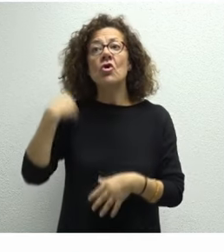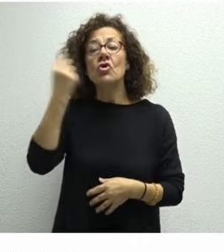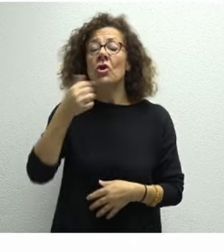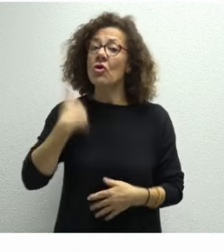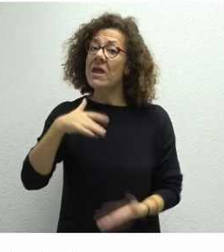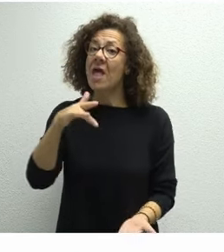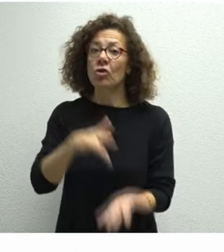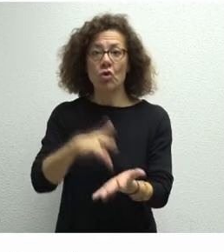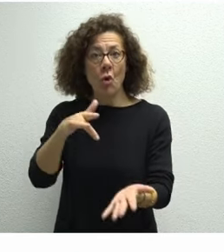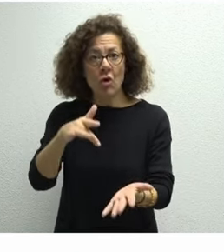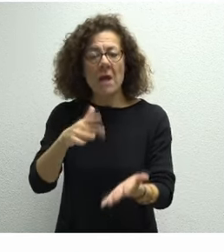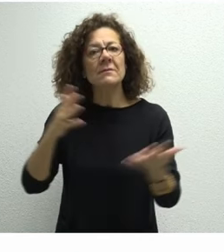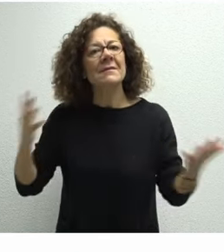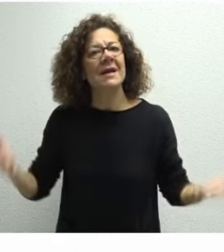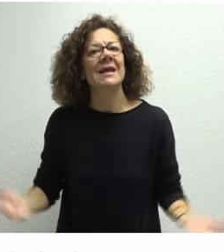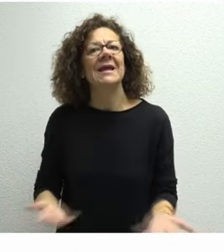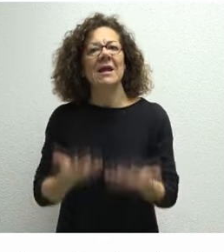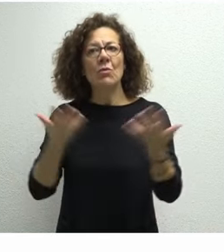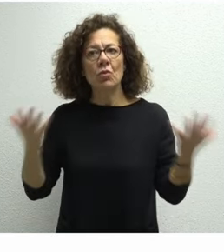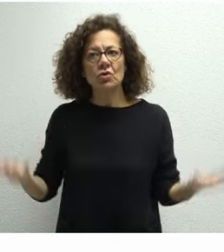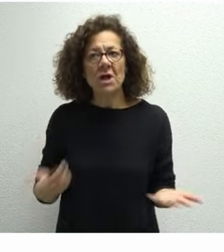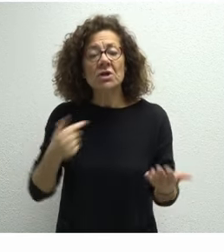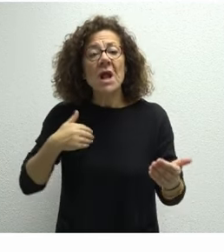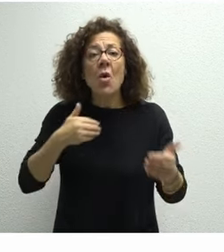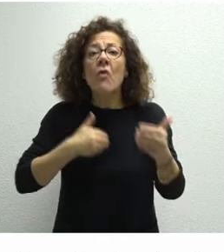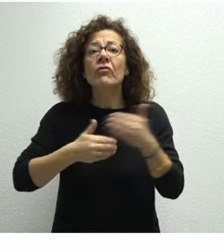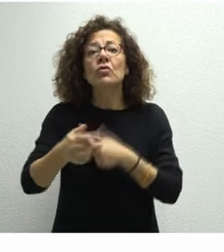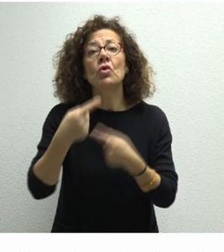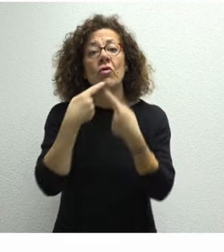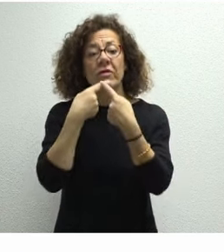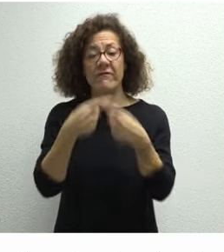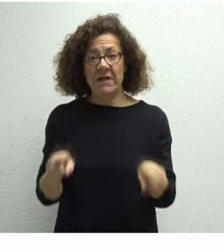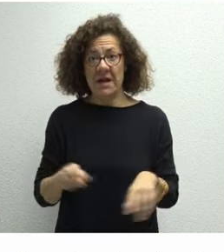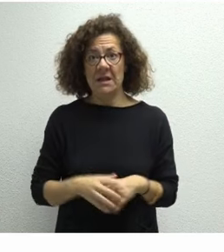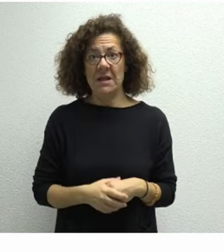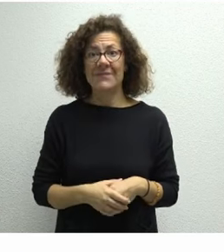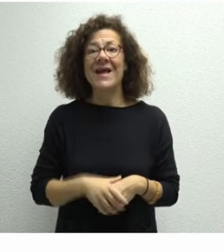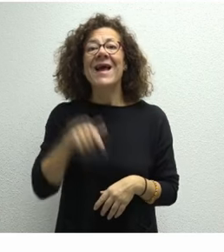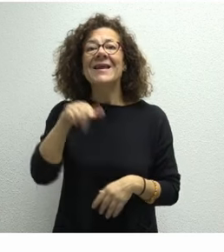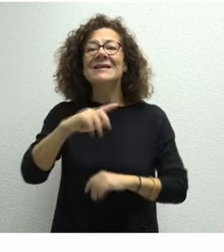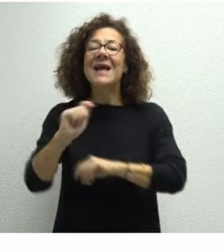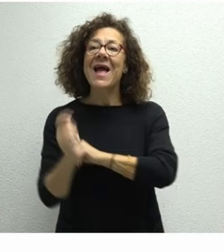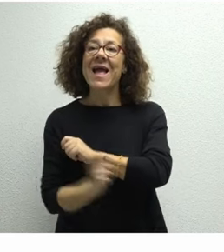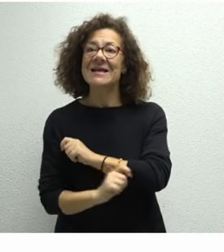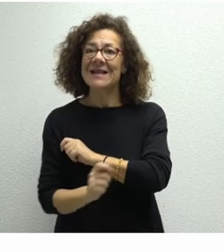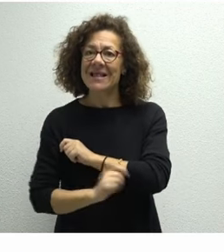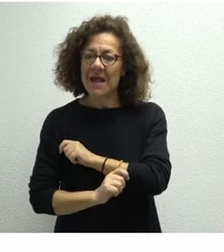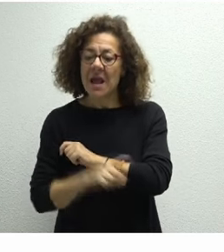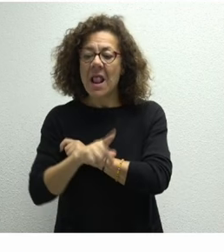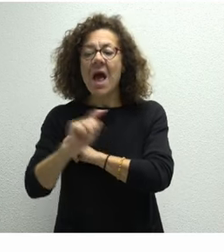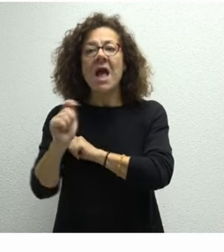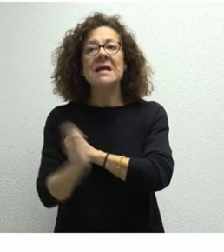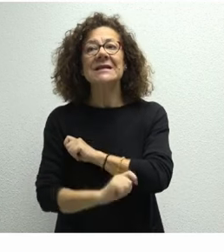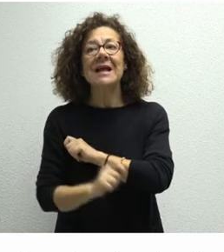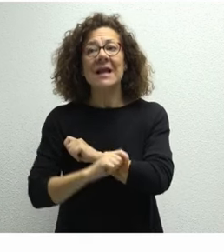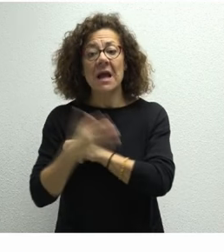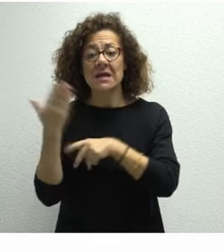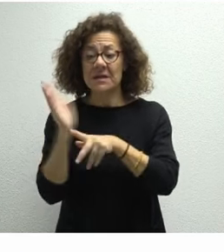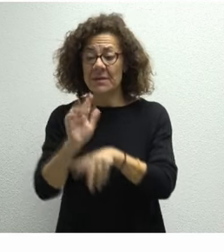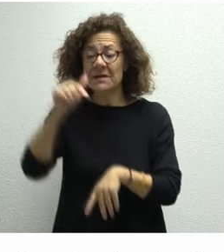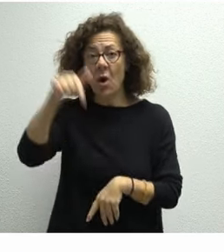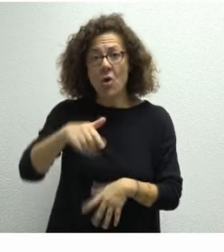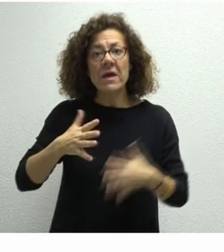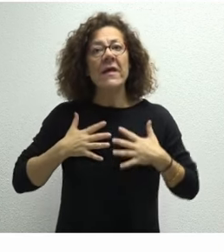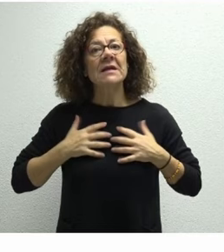toca impulsarnos hacia un futuro muy distinto eh Y esa estrategia en la estrategia que se presenta hoy de